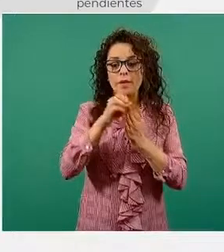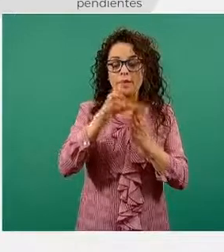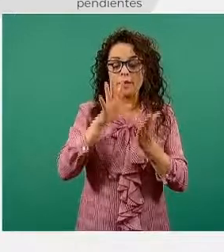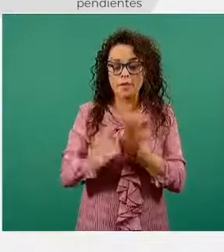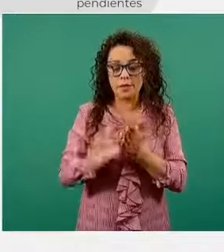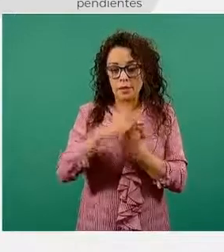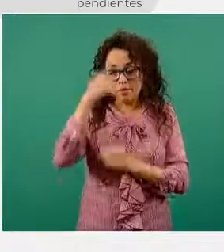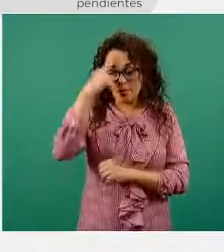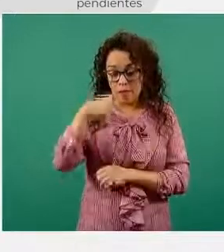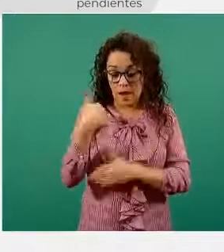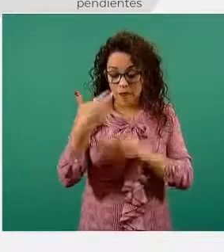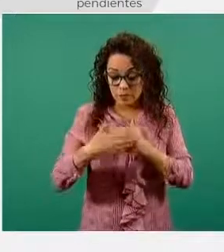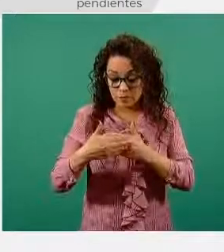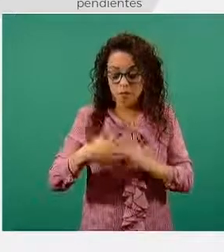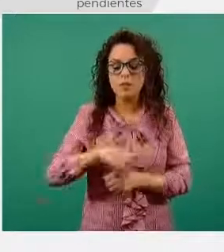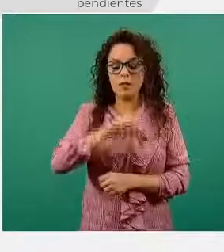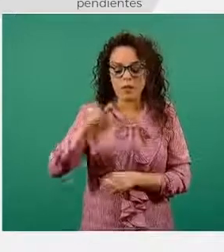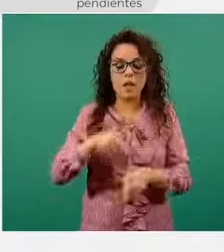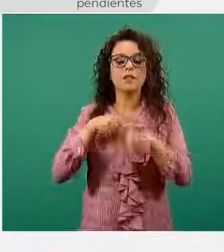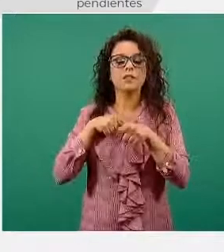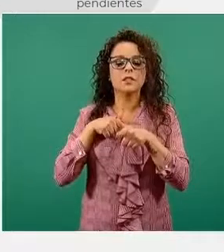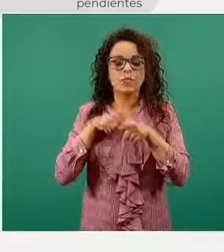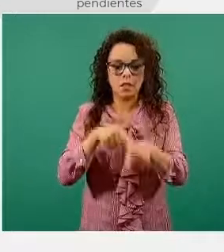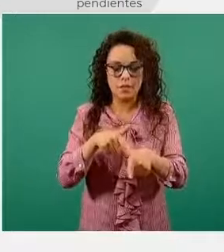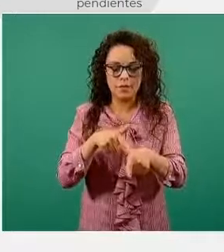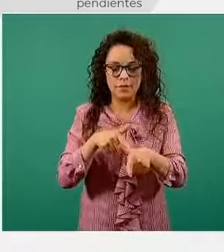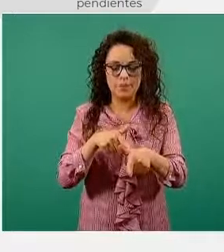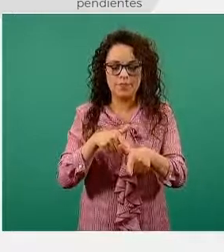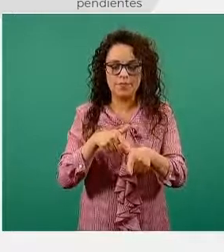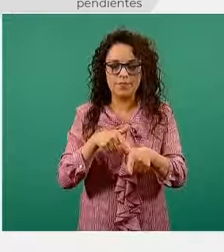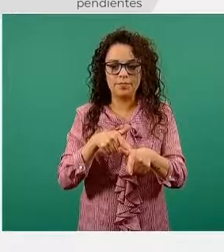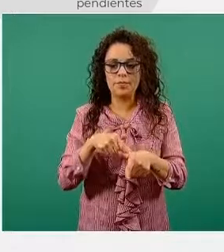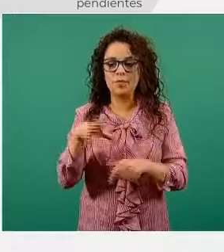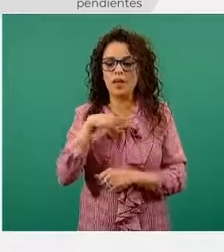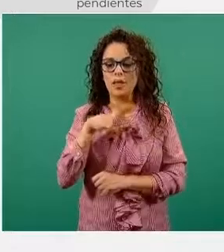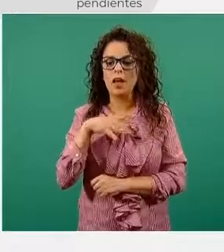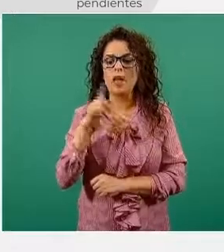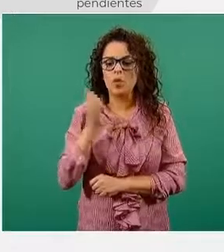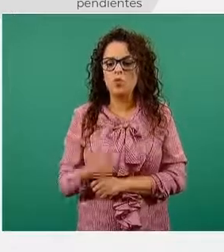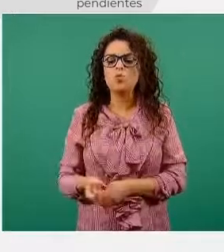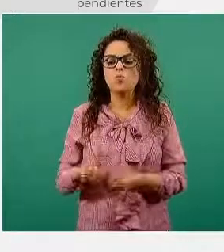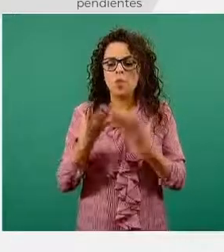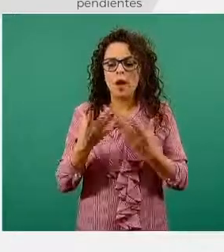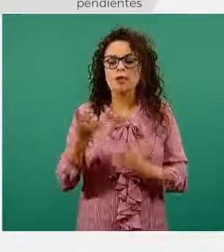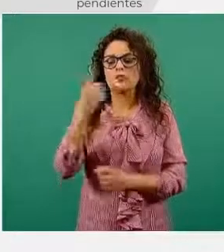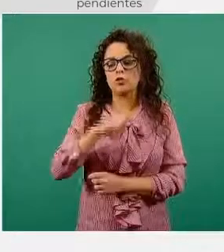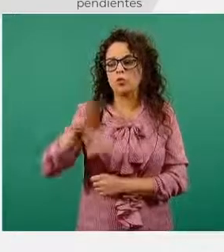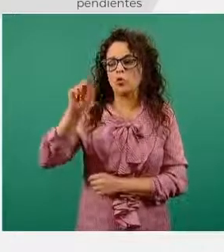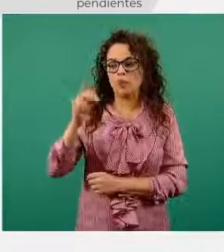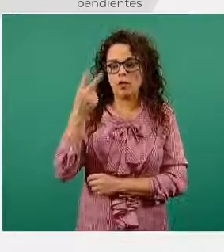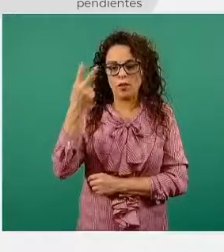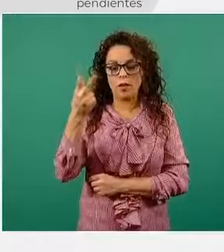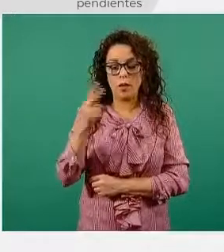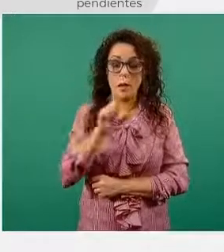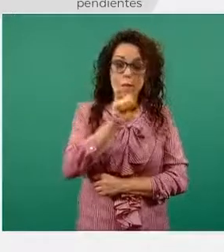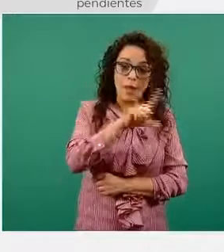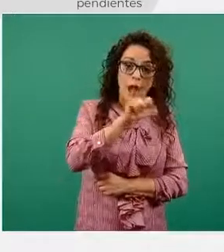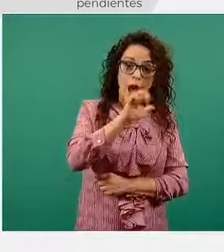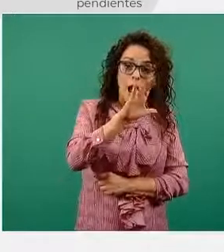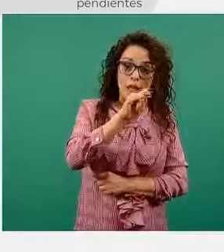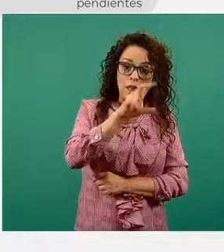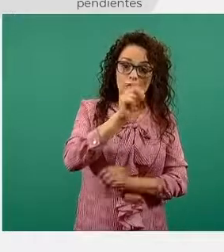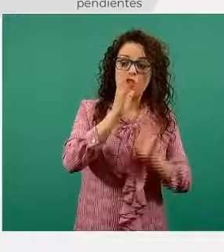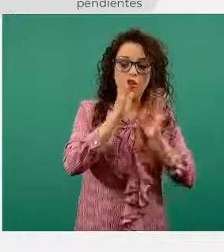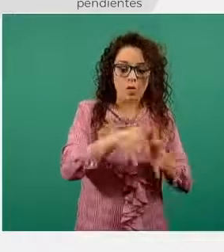de manera inmediata y tenemos que son 182, 27 ya activos, apenas empezó esto